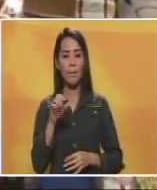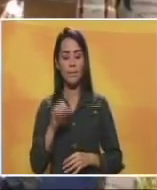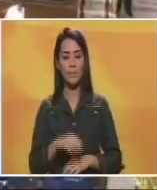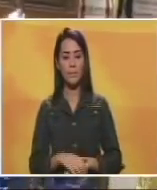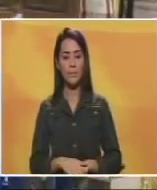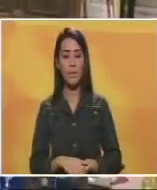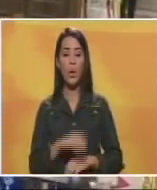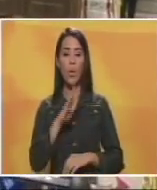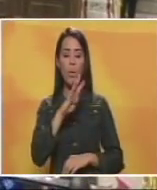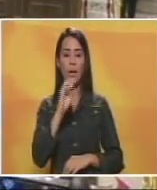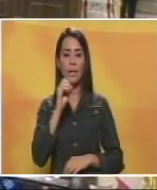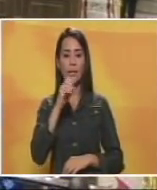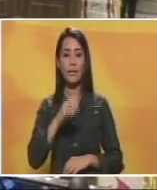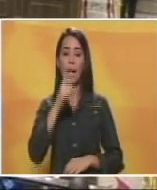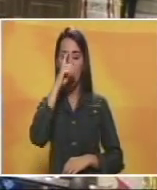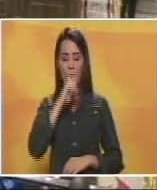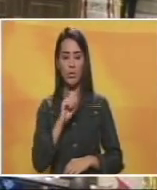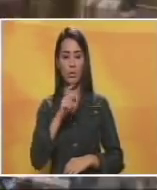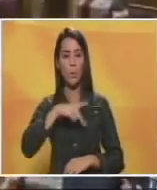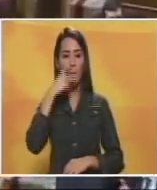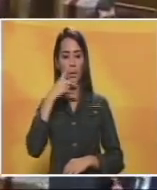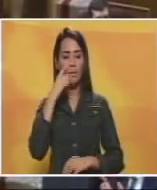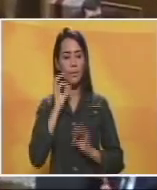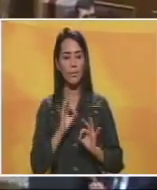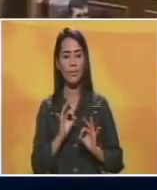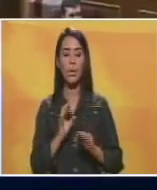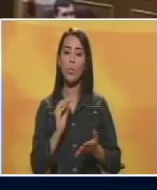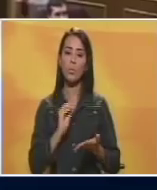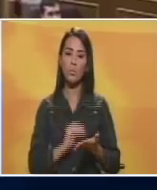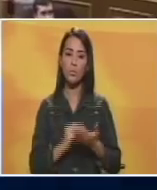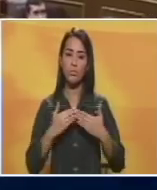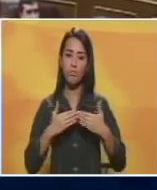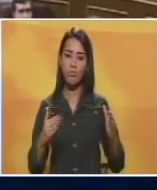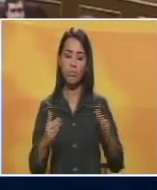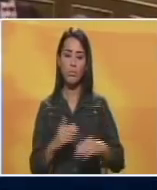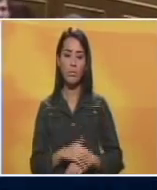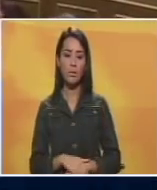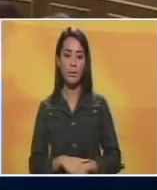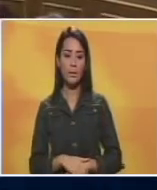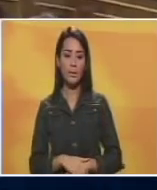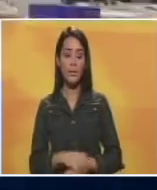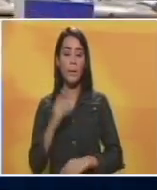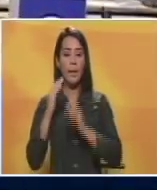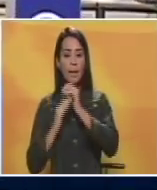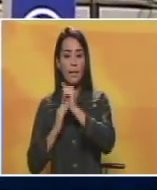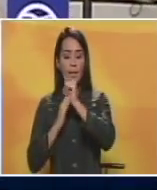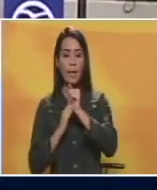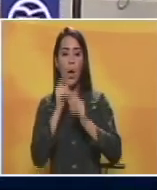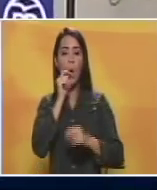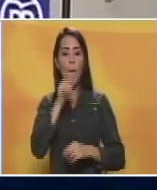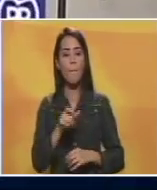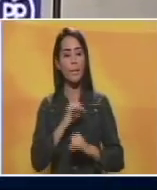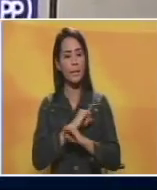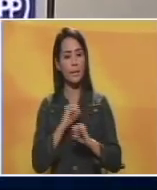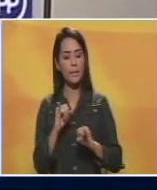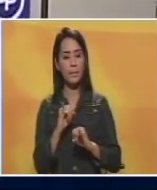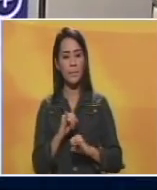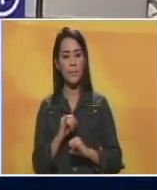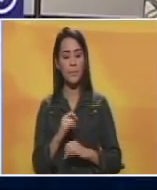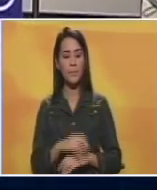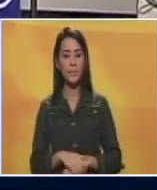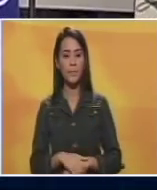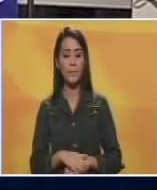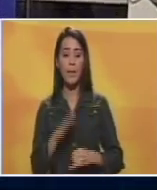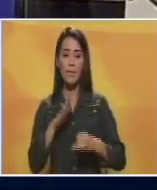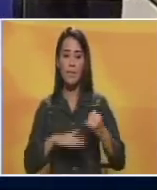40 años en la política. La formación conservadora abrirá ahora un periodo interino, aún bajo el liderazgo de Rajoy, que concluirá antes del final del